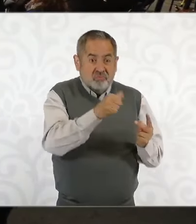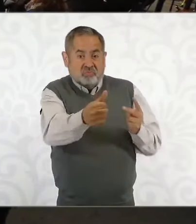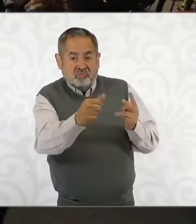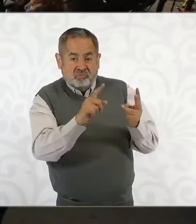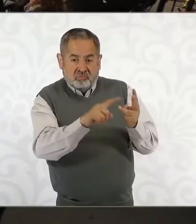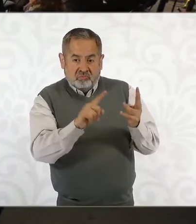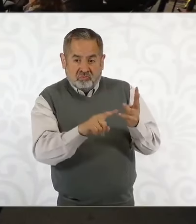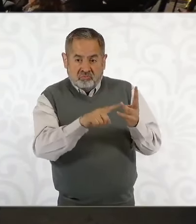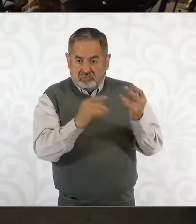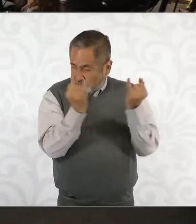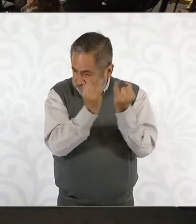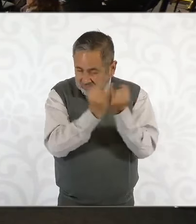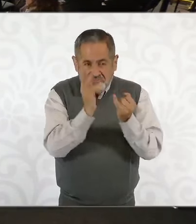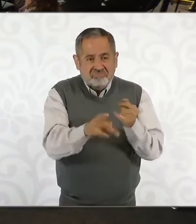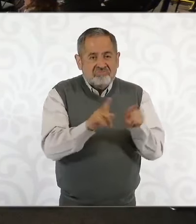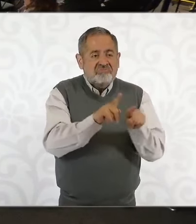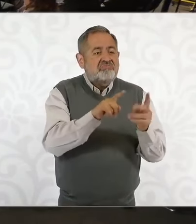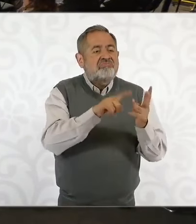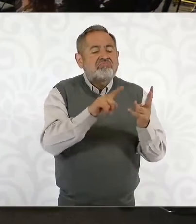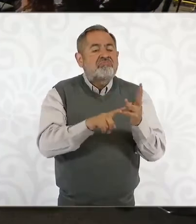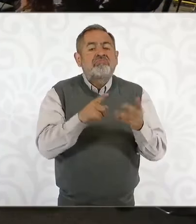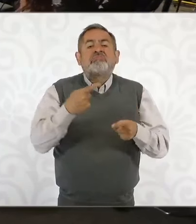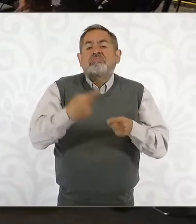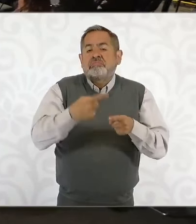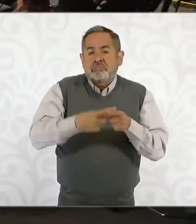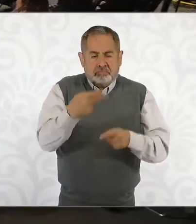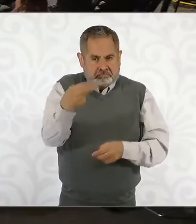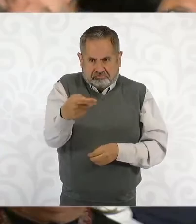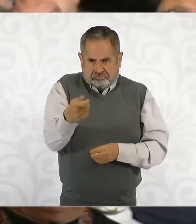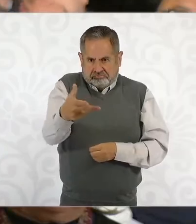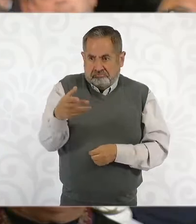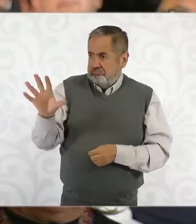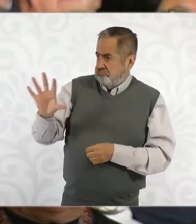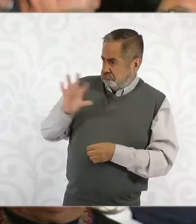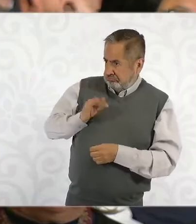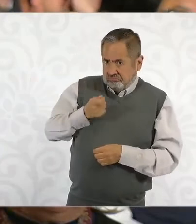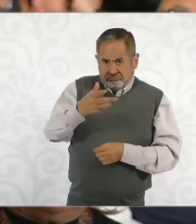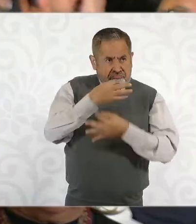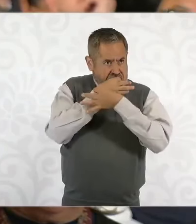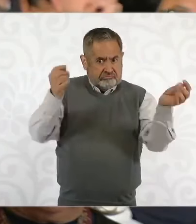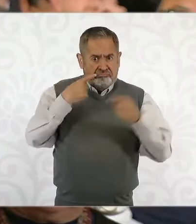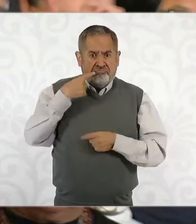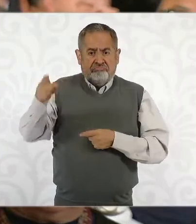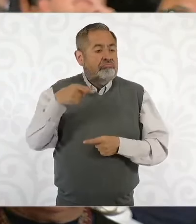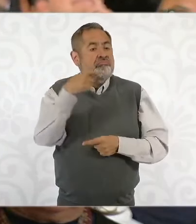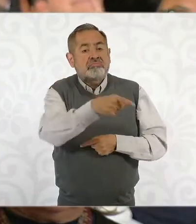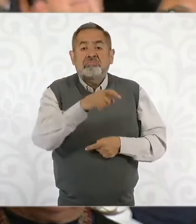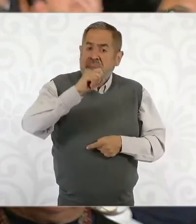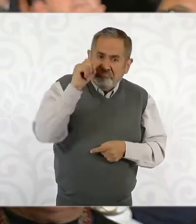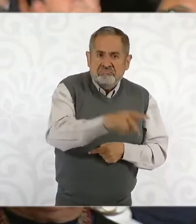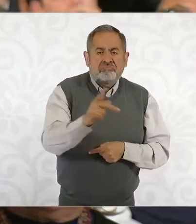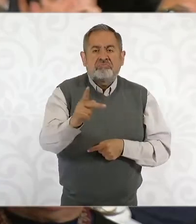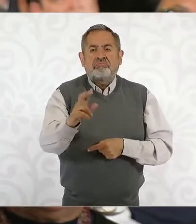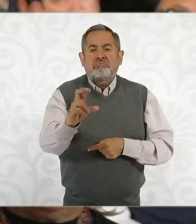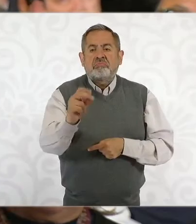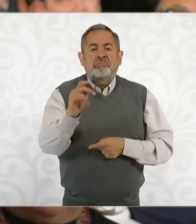opera de igual forma para extorsionarlos, la cual está conformada, y voy a dar el nombre porque se tiene que hacer la denuncia, por la funcionaria de la Propaén, Miriam